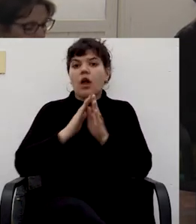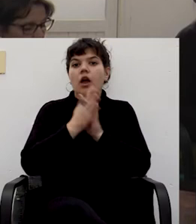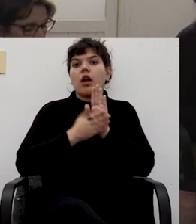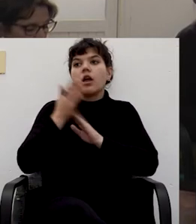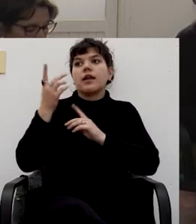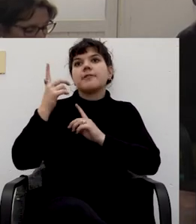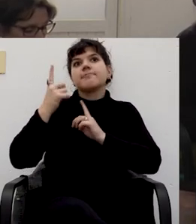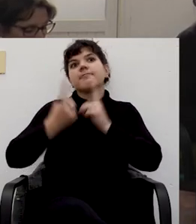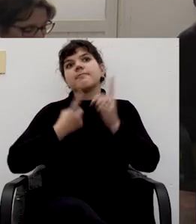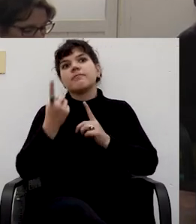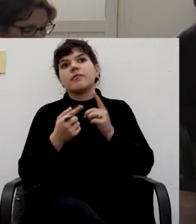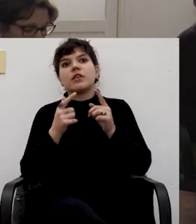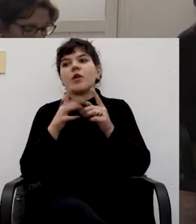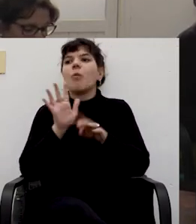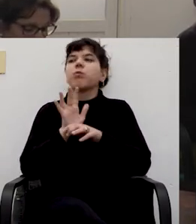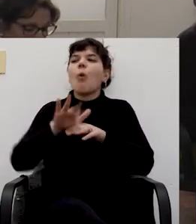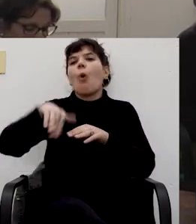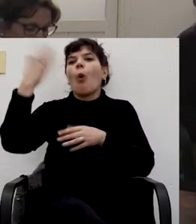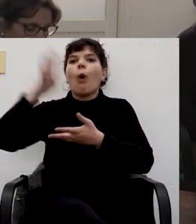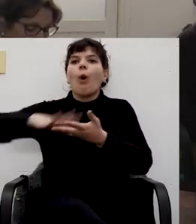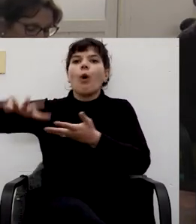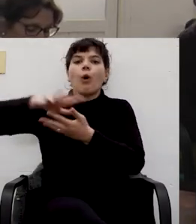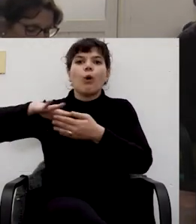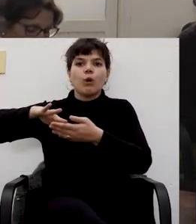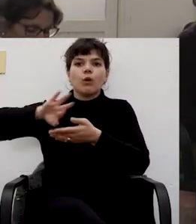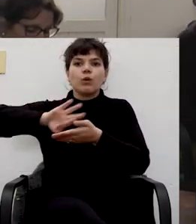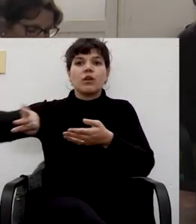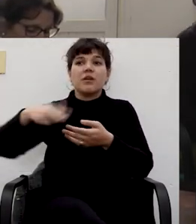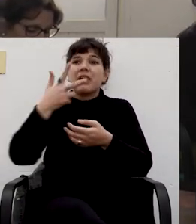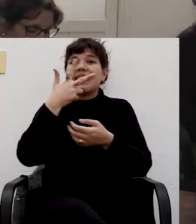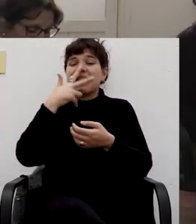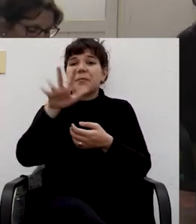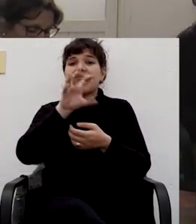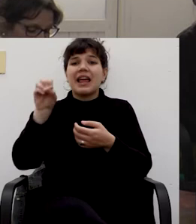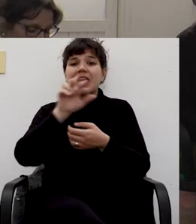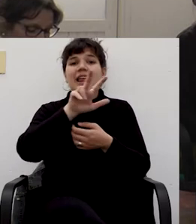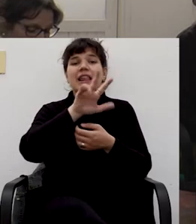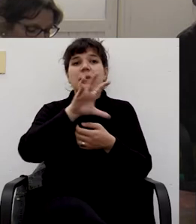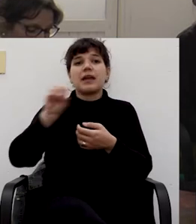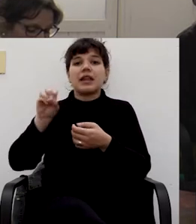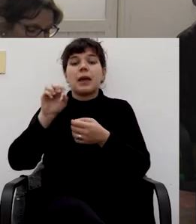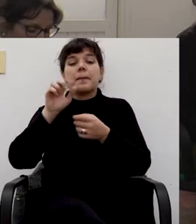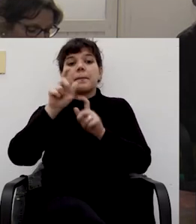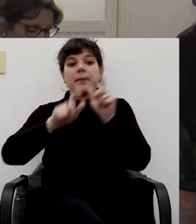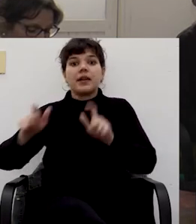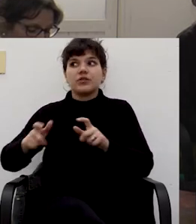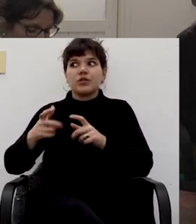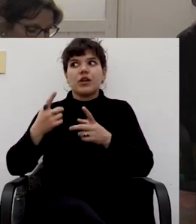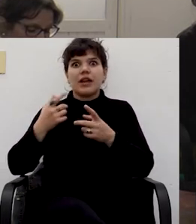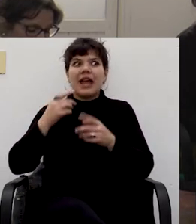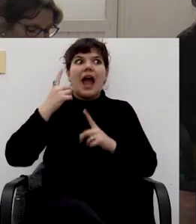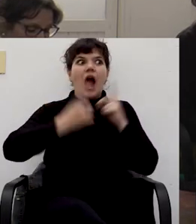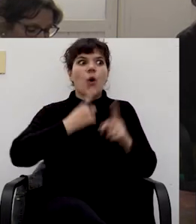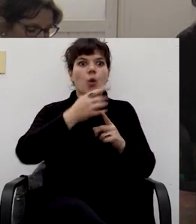son como un otro territorio. De hecho, tenemos cárceles con 3.500 personas, que es más gente de la que hay en algunos